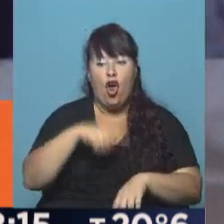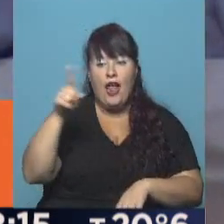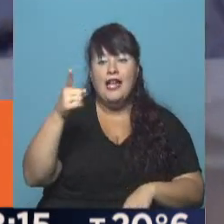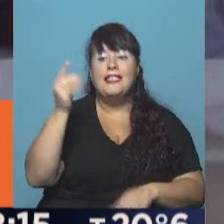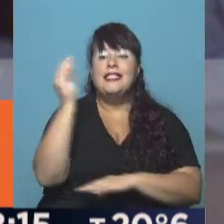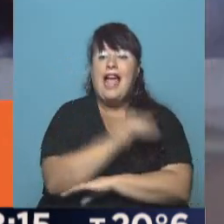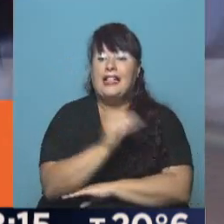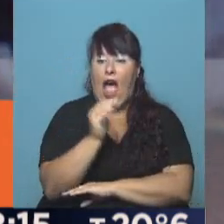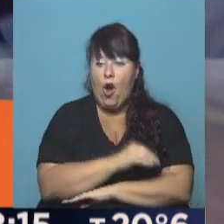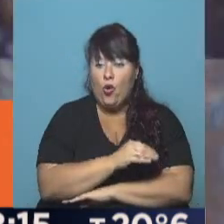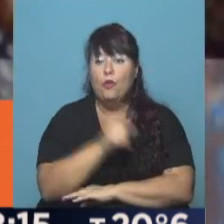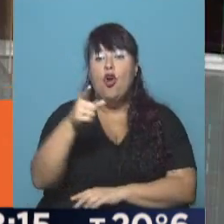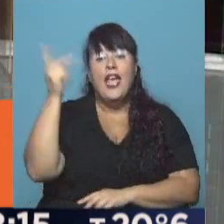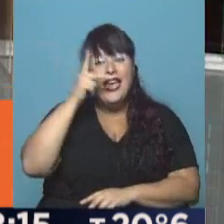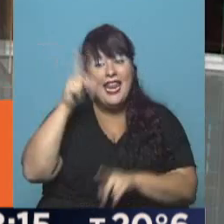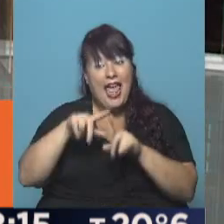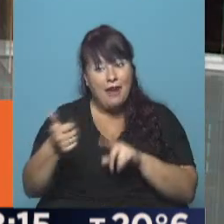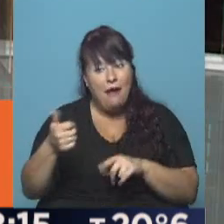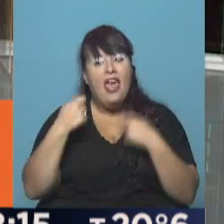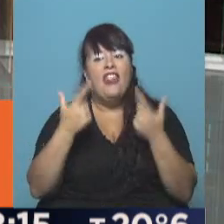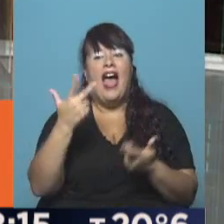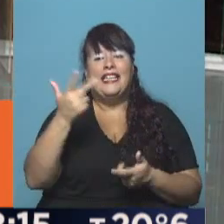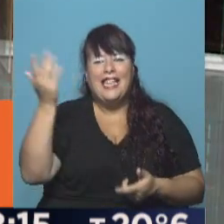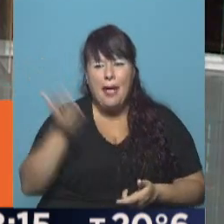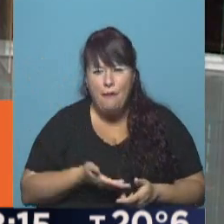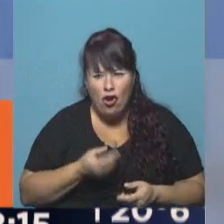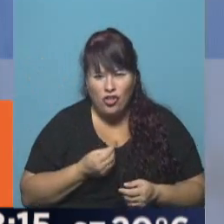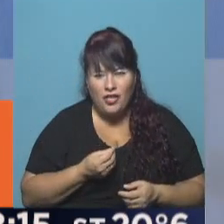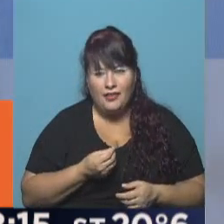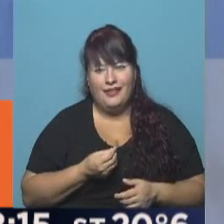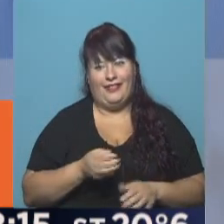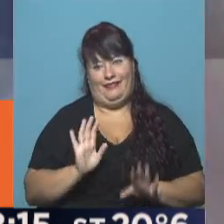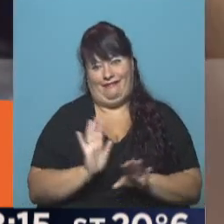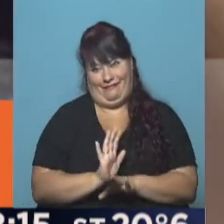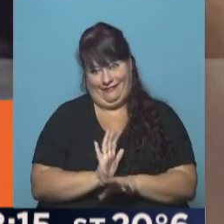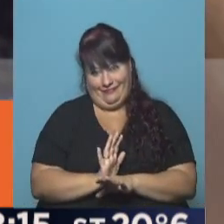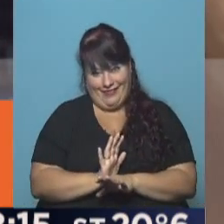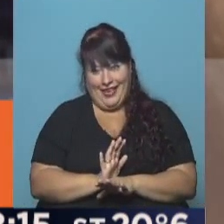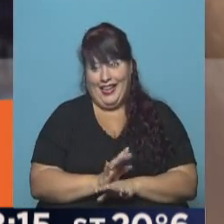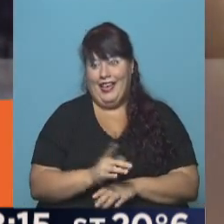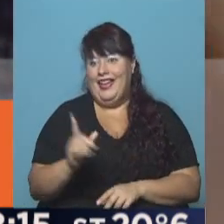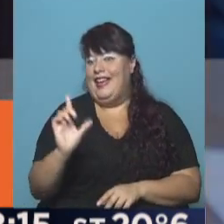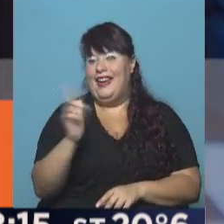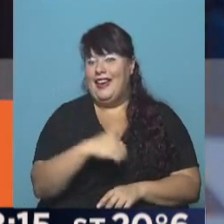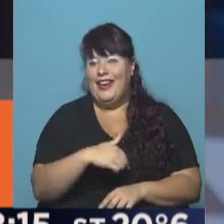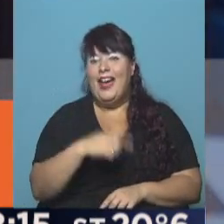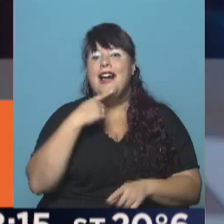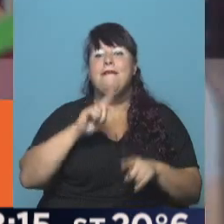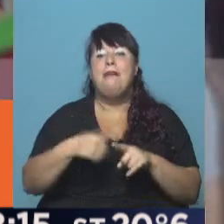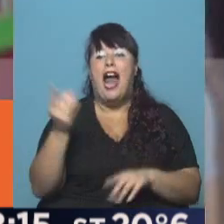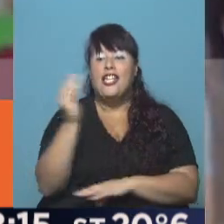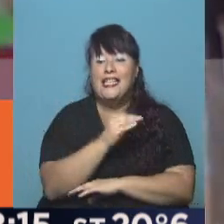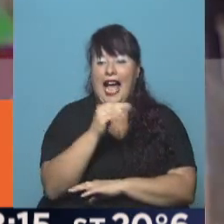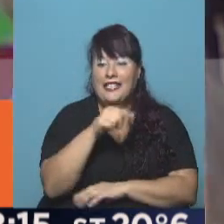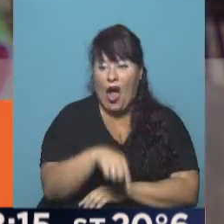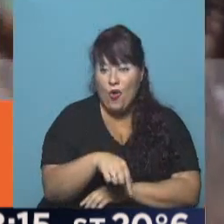santa cruz porque alicia kirchner ofreció un 3% es decir nadie nos puede decir que el paro en santa